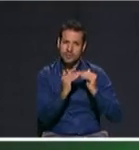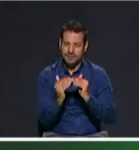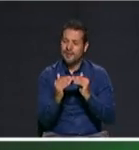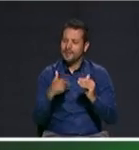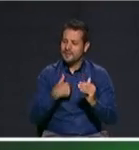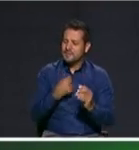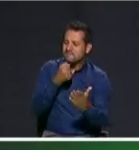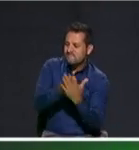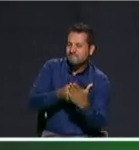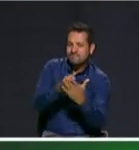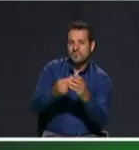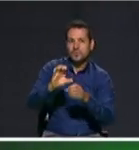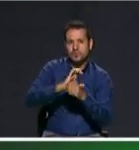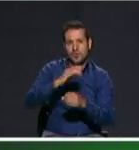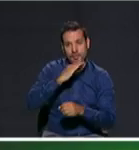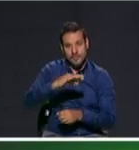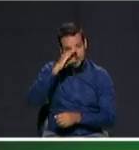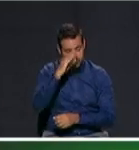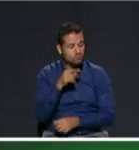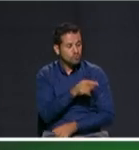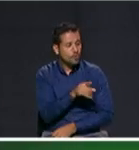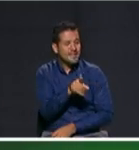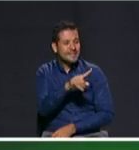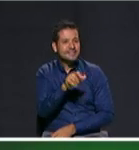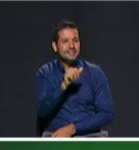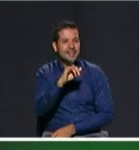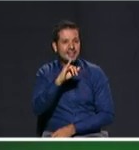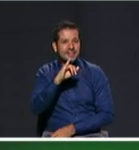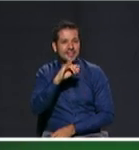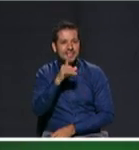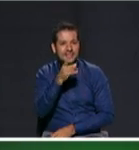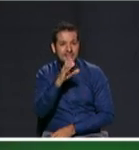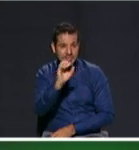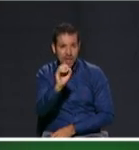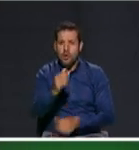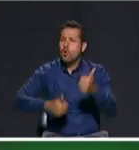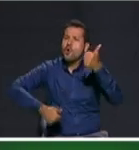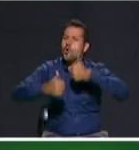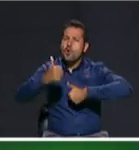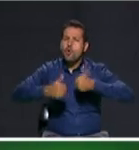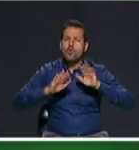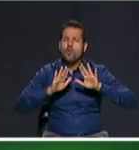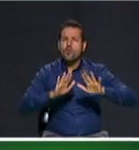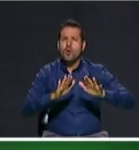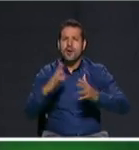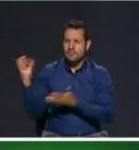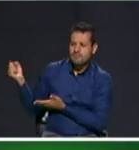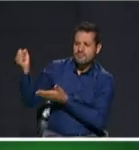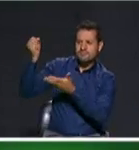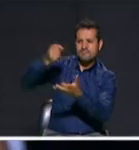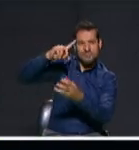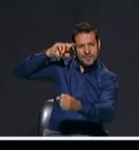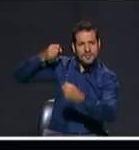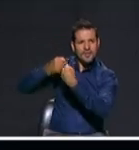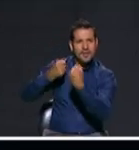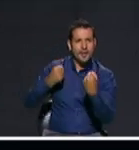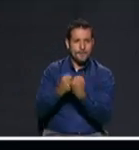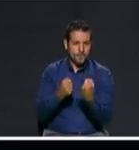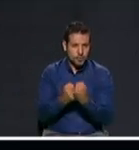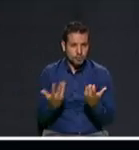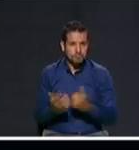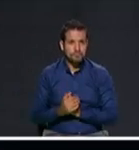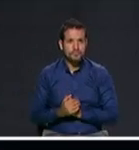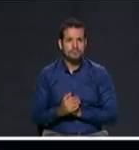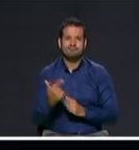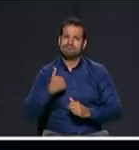candidato 2 santiago gómez su paquete de obras públicas para la ciudad y cuáles se dependen con recursos del gobierno nacional que